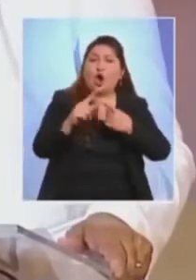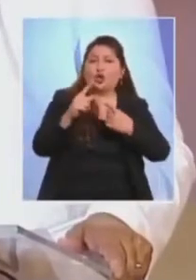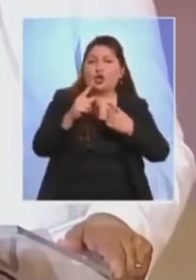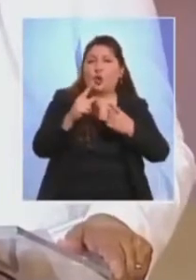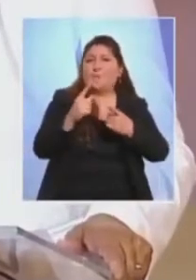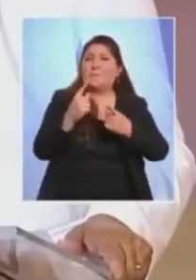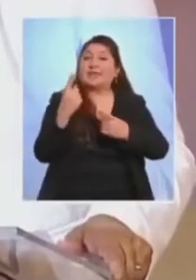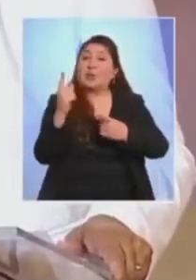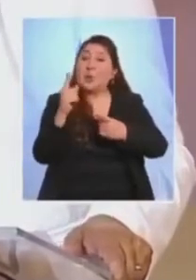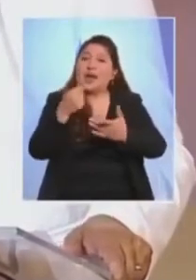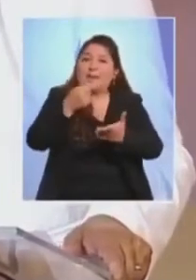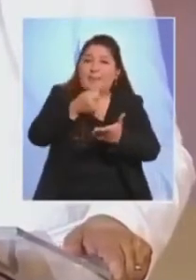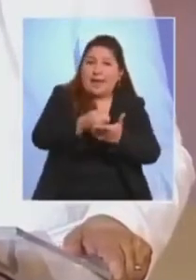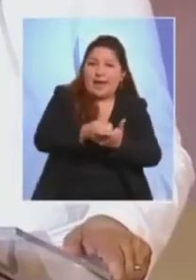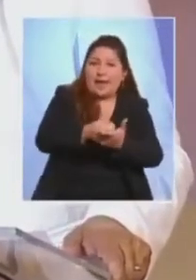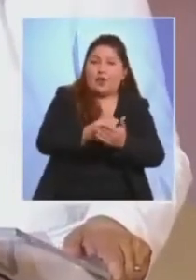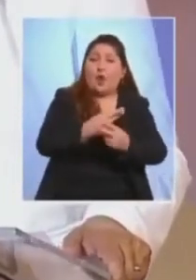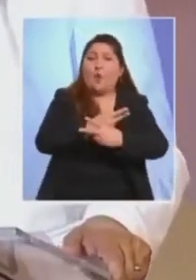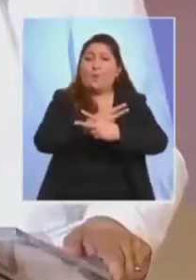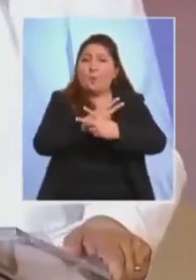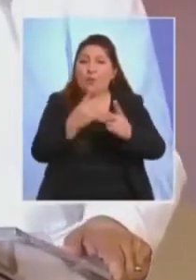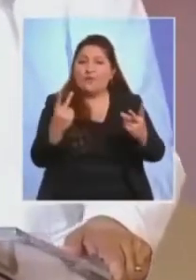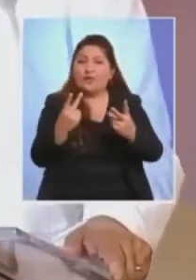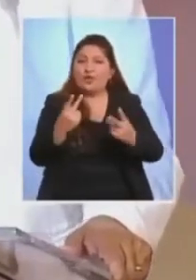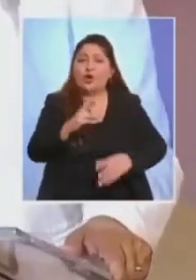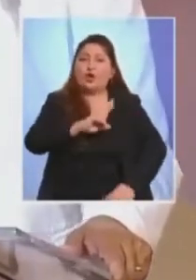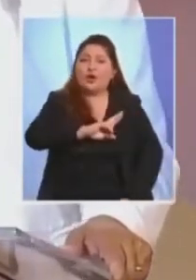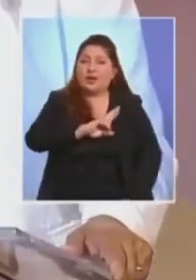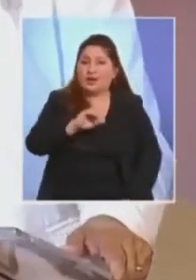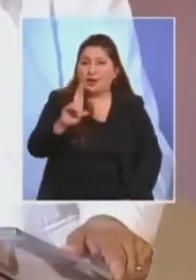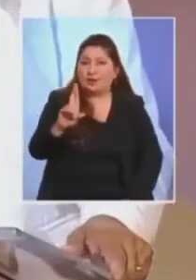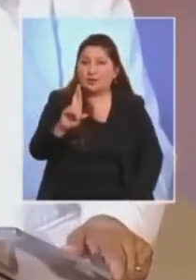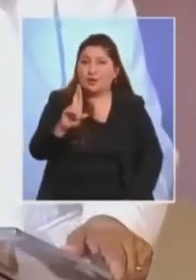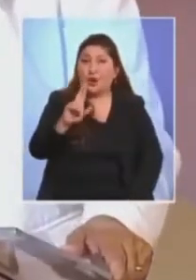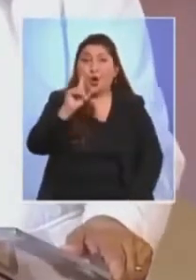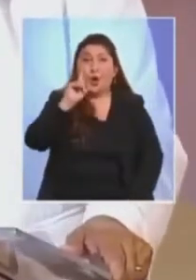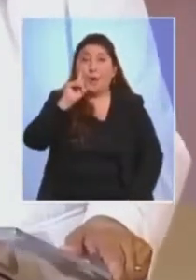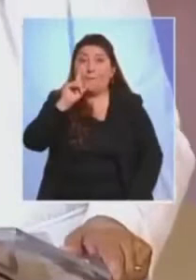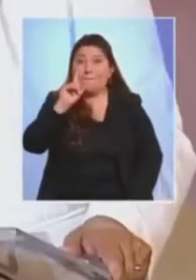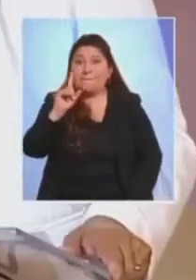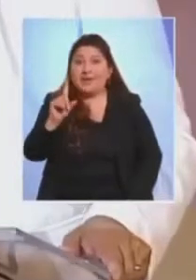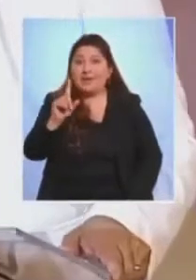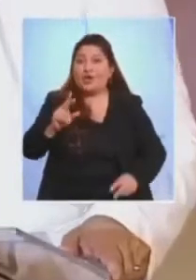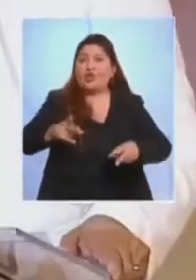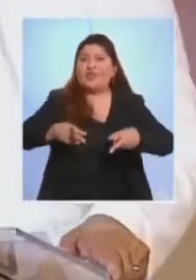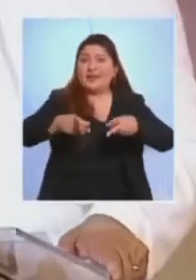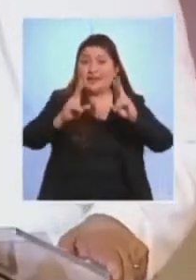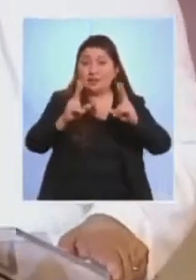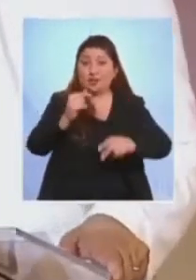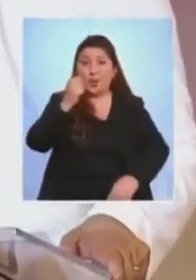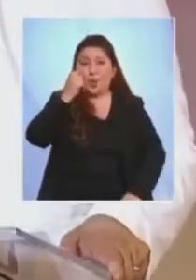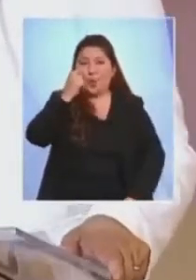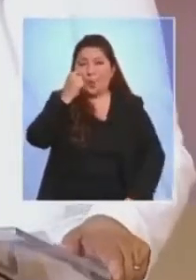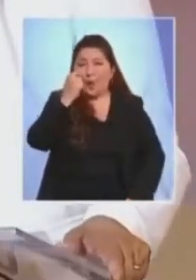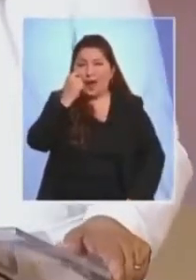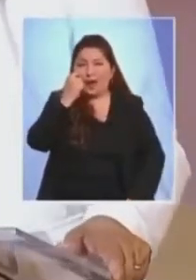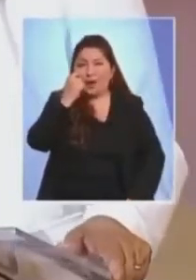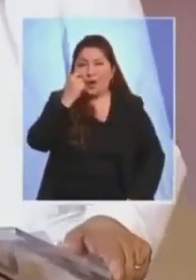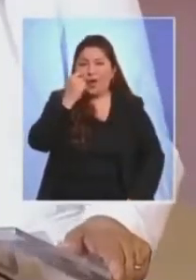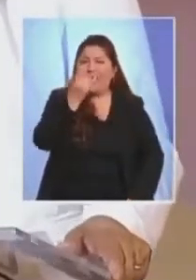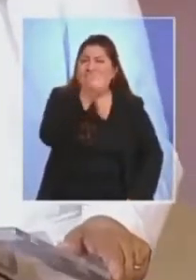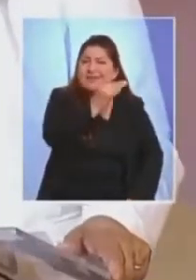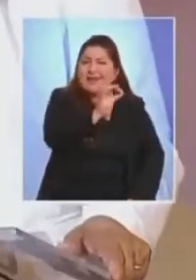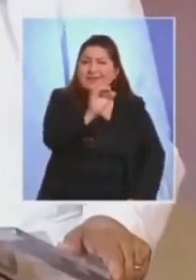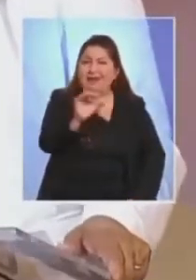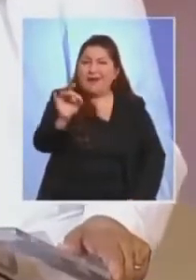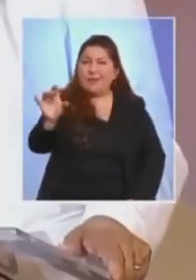colegios públicos, colegios religiosos, y la concepción, al parecer, no es la misma en materia de derechos humanos desde la perspectiva que tiene cada una